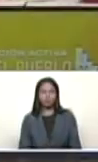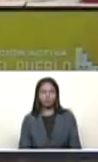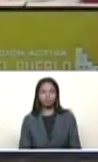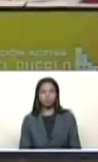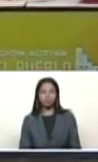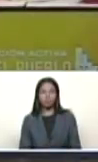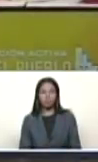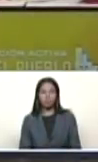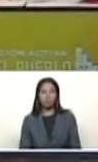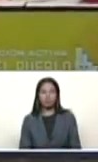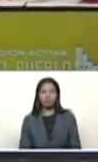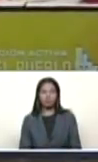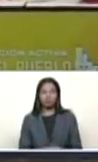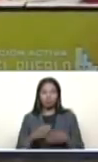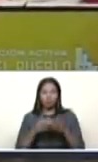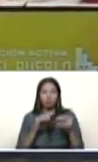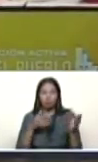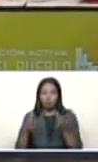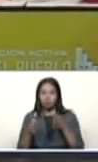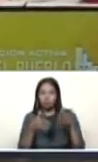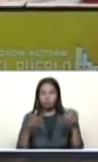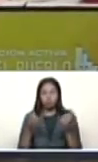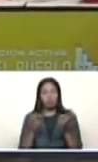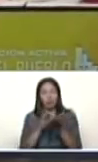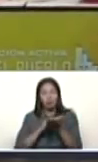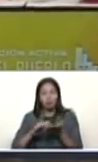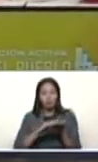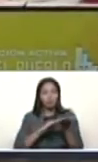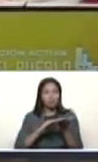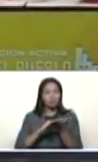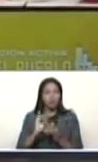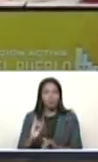Vientos de renovación marina como el que nos llega aquí, en la costa.